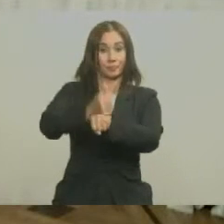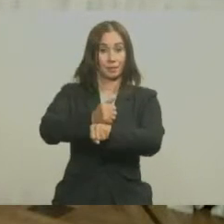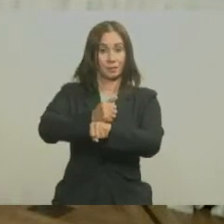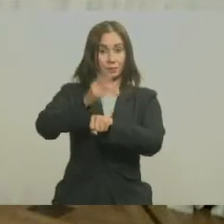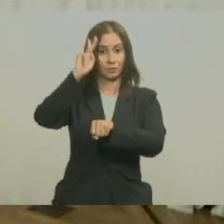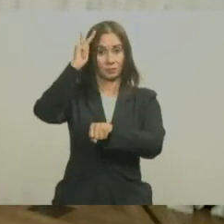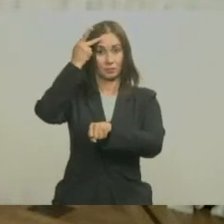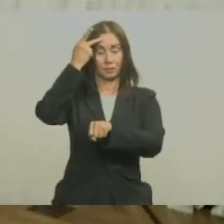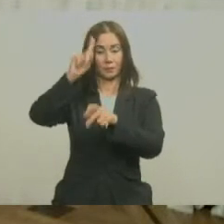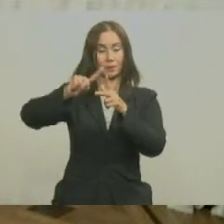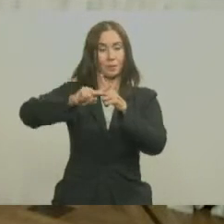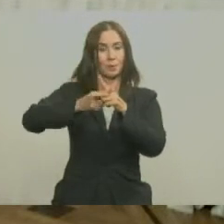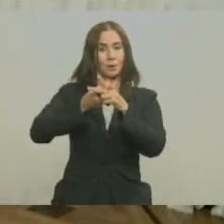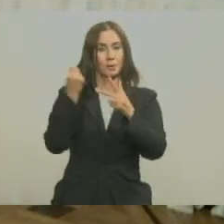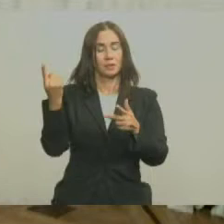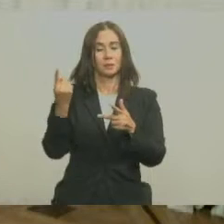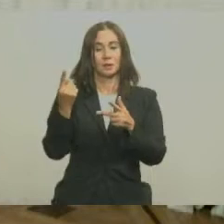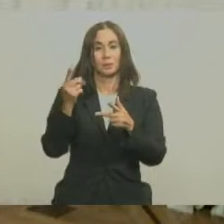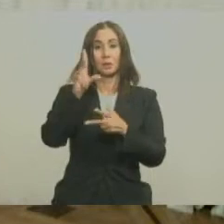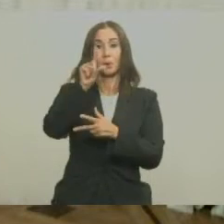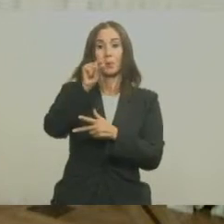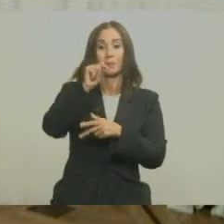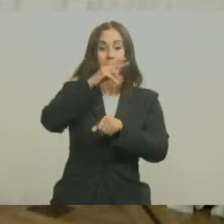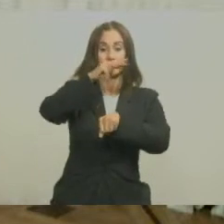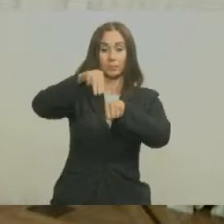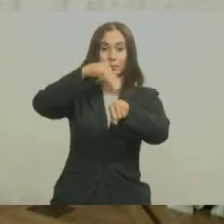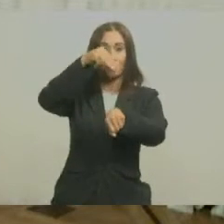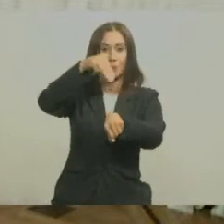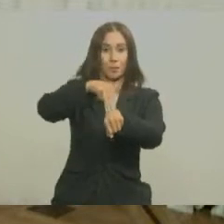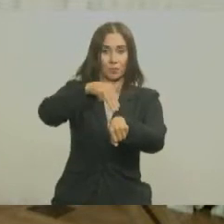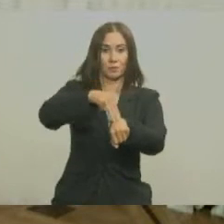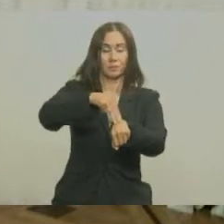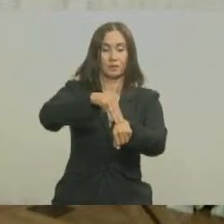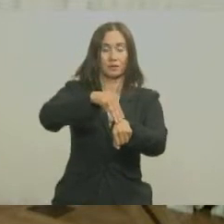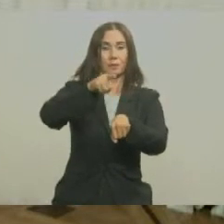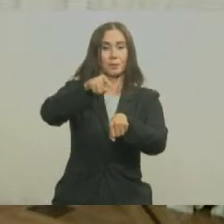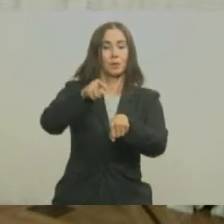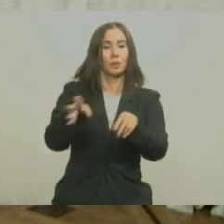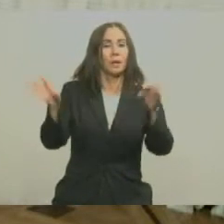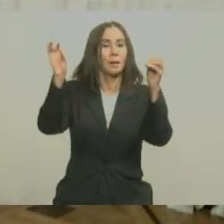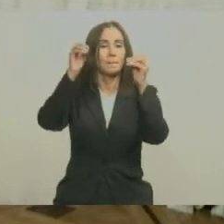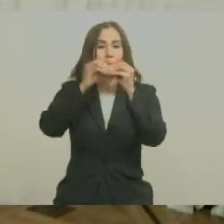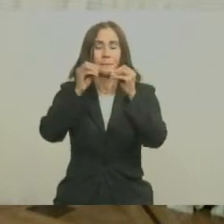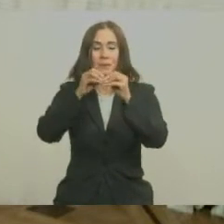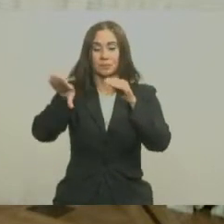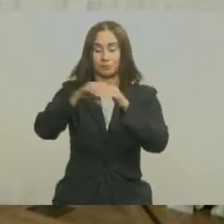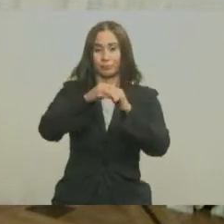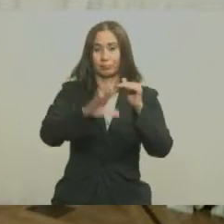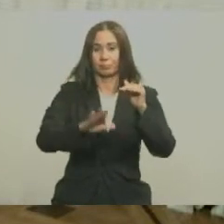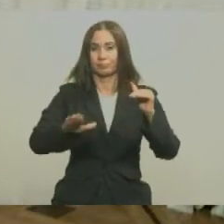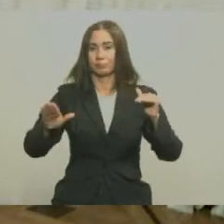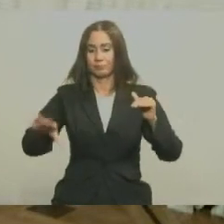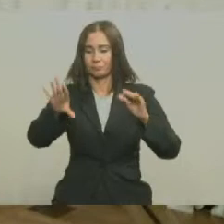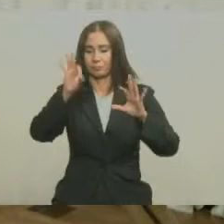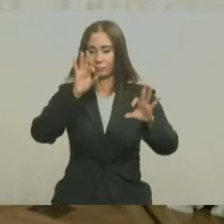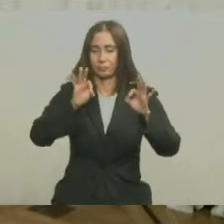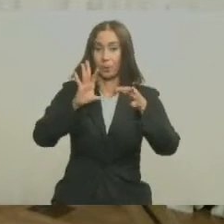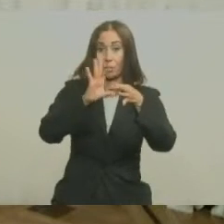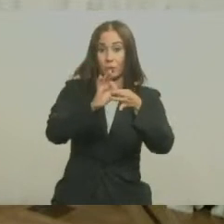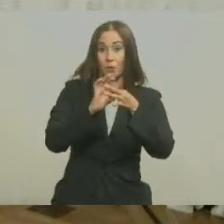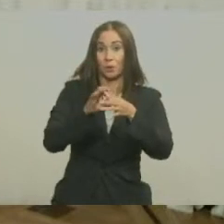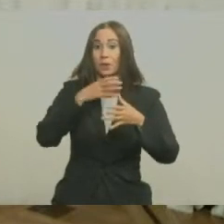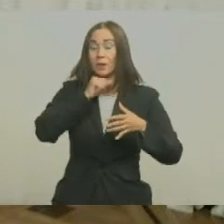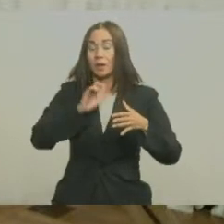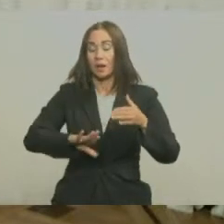estaremos iniciando en los 20 municipios identificados como los de mayor incidencia de matrimonio infantil, uniones